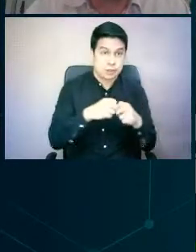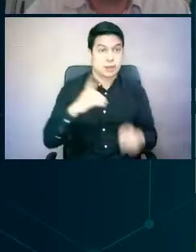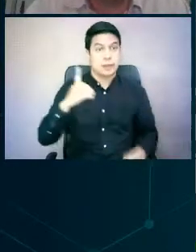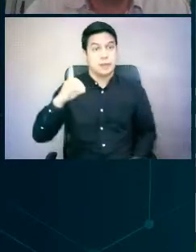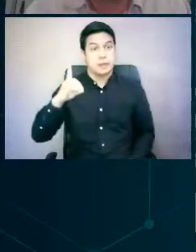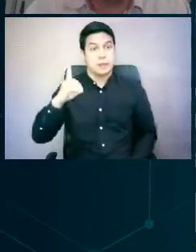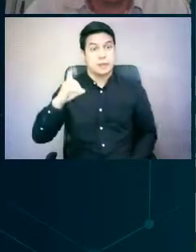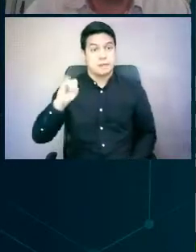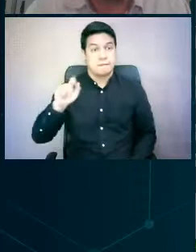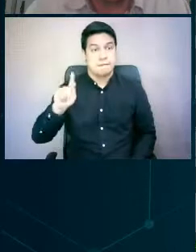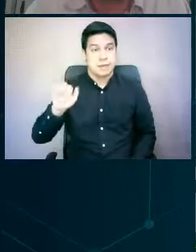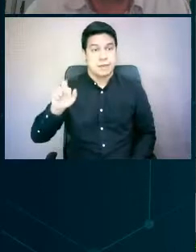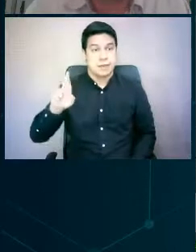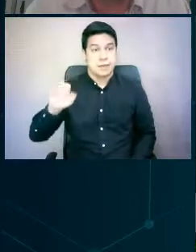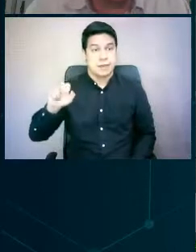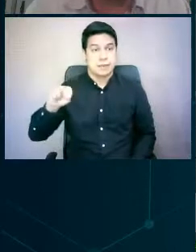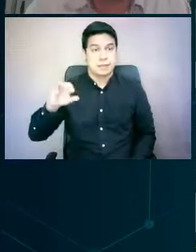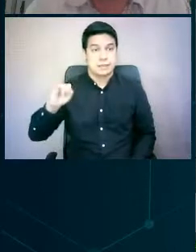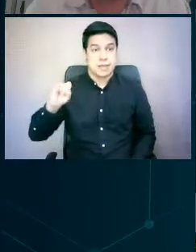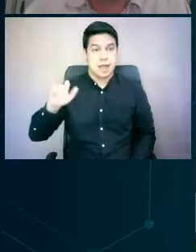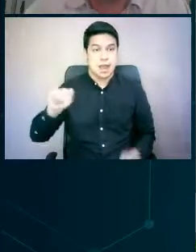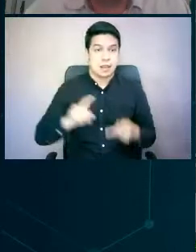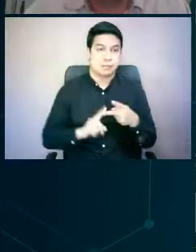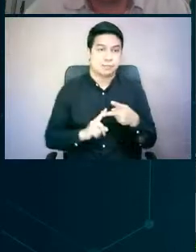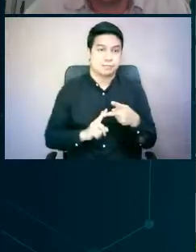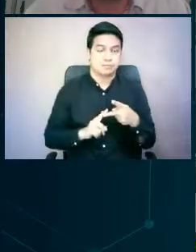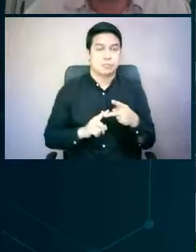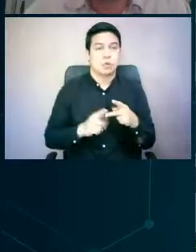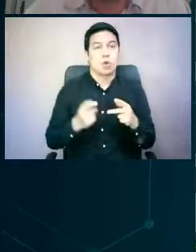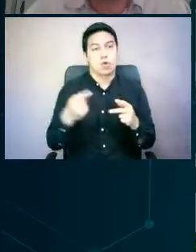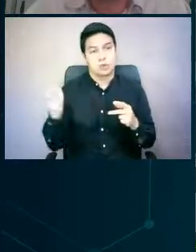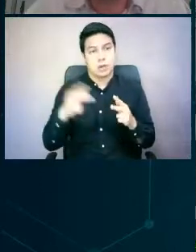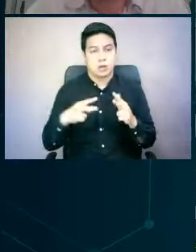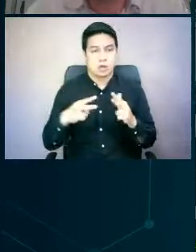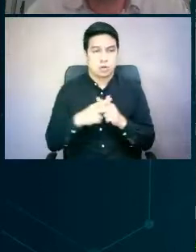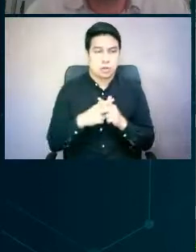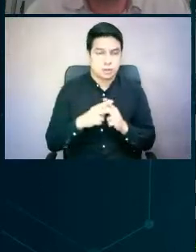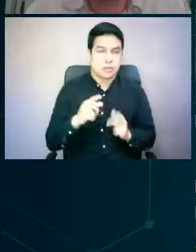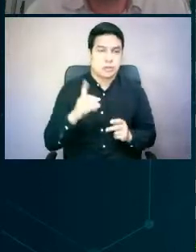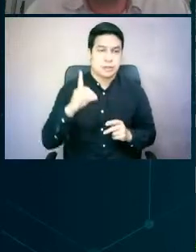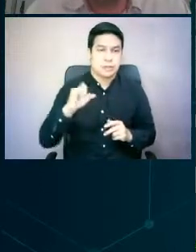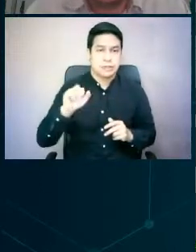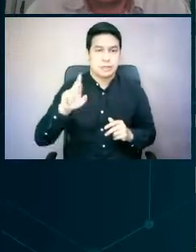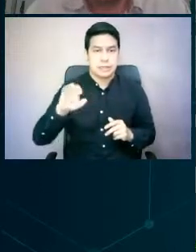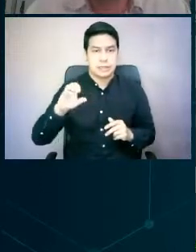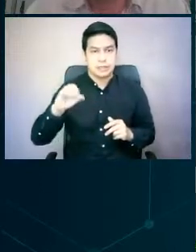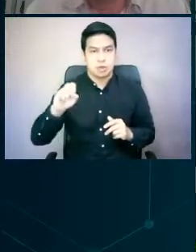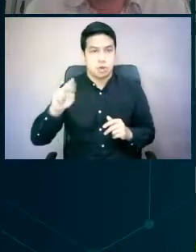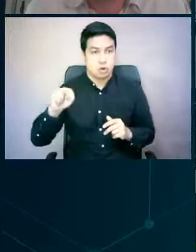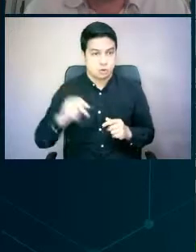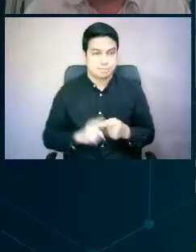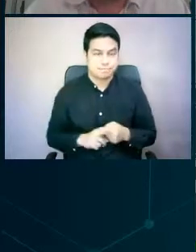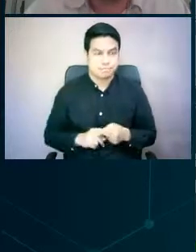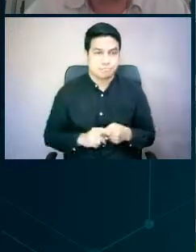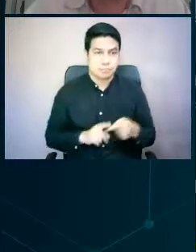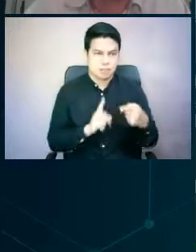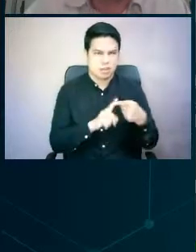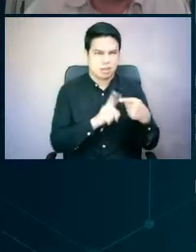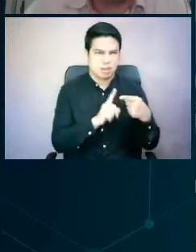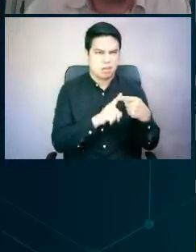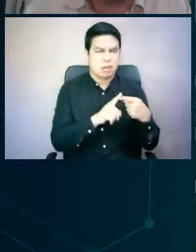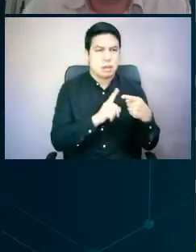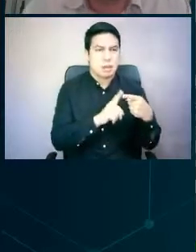diferencial básicamente es la suma fasorial de las corrientes en ambos extremos de la línea.